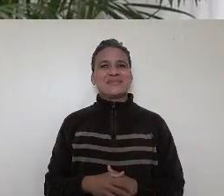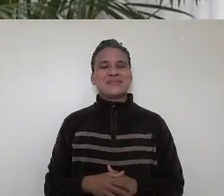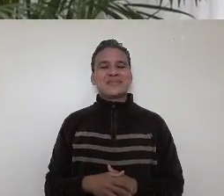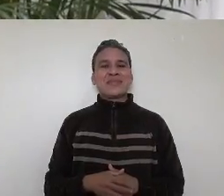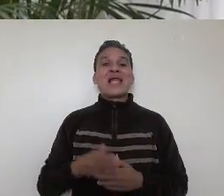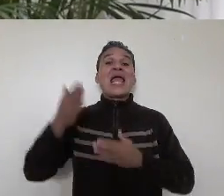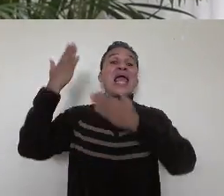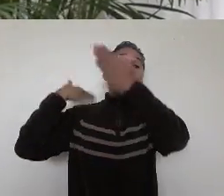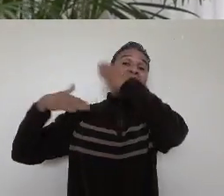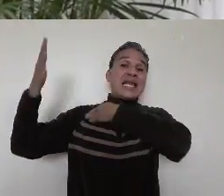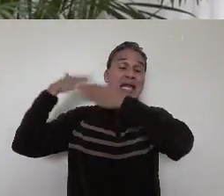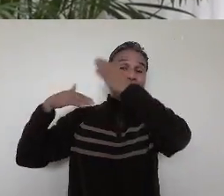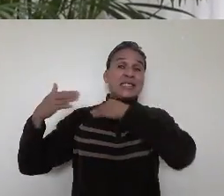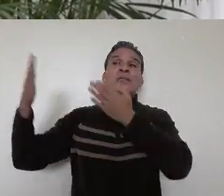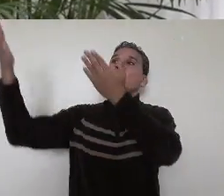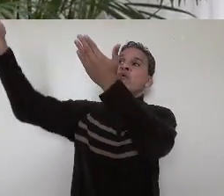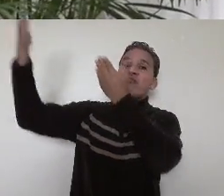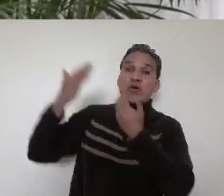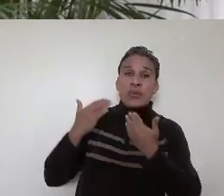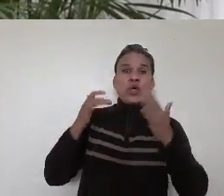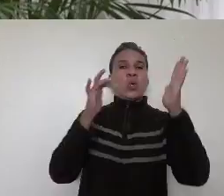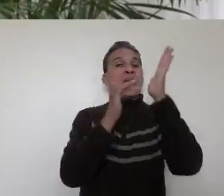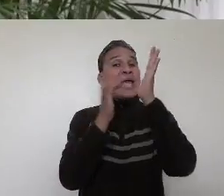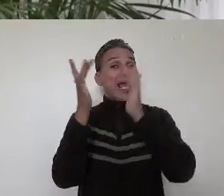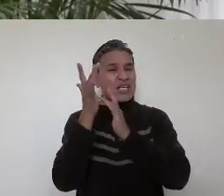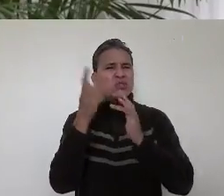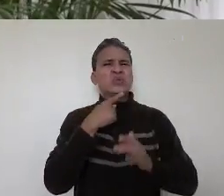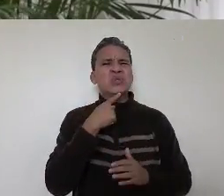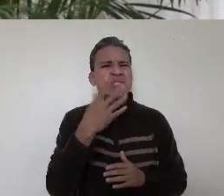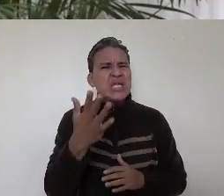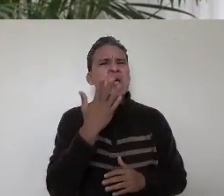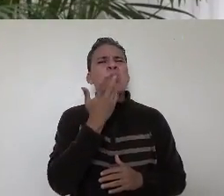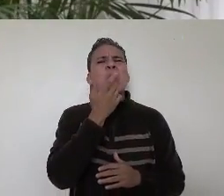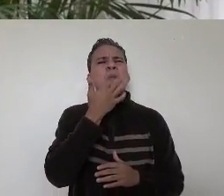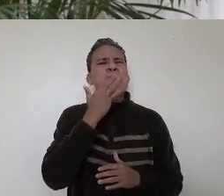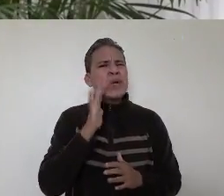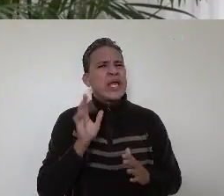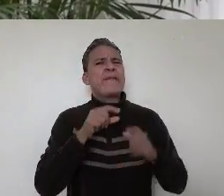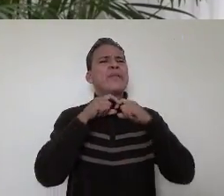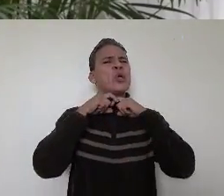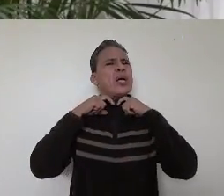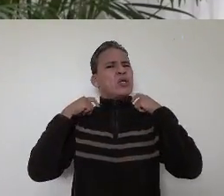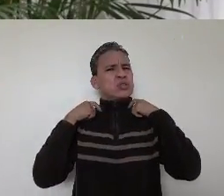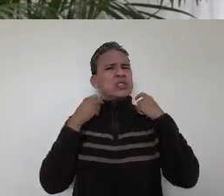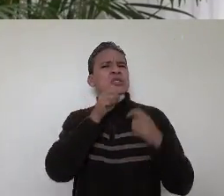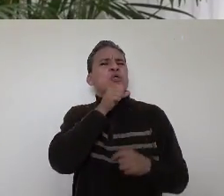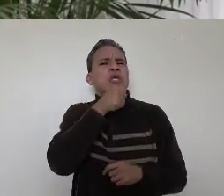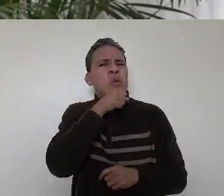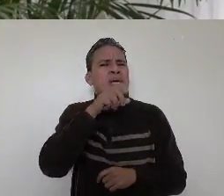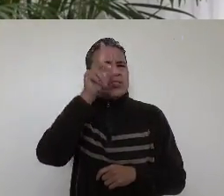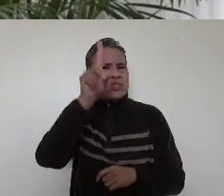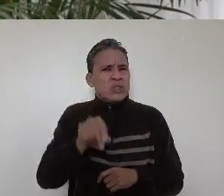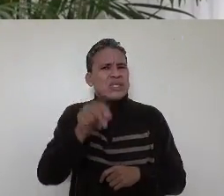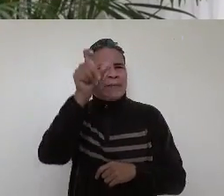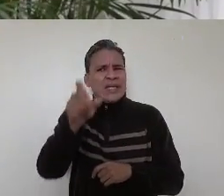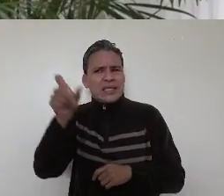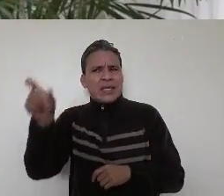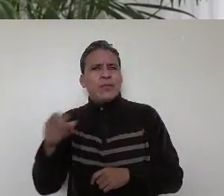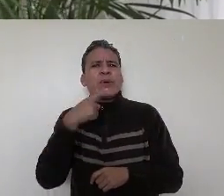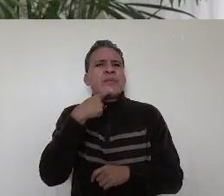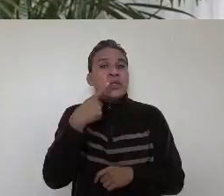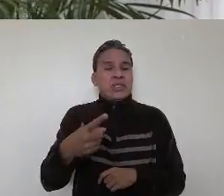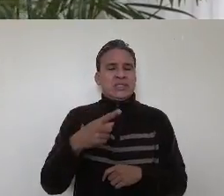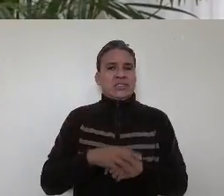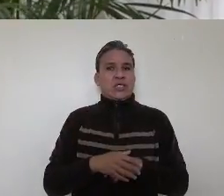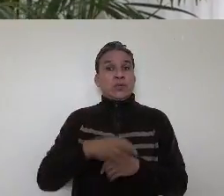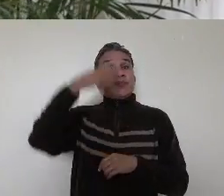En aquel tiempo volvió Jesús a hablar en parábolas a los sumos sacerdotes y a los ancianos del pueblo, diciendo: